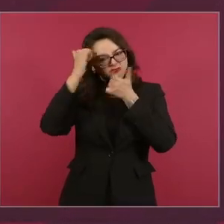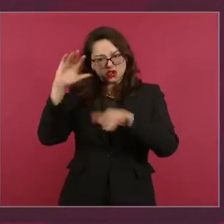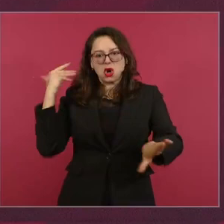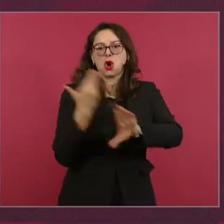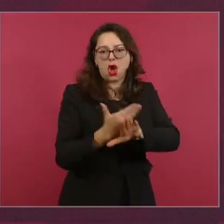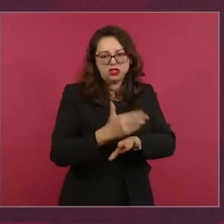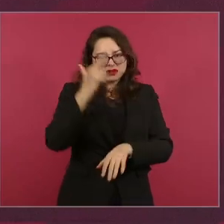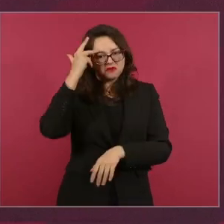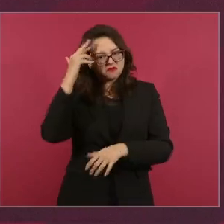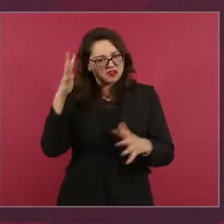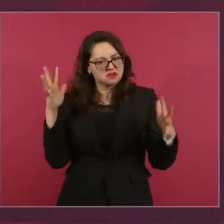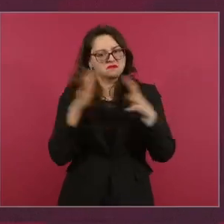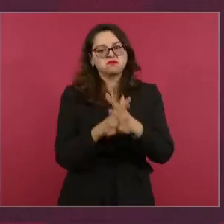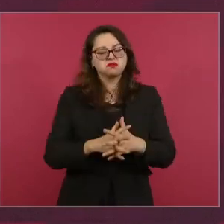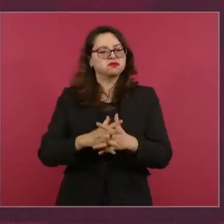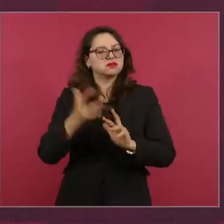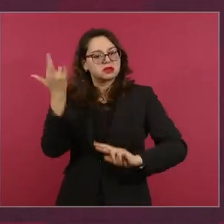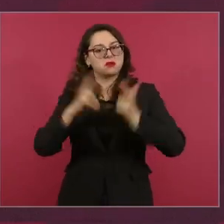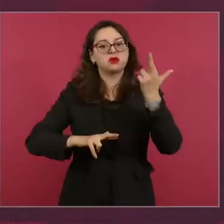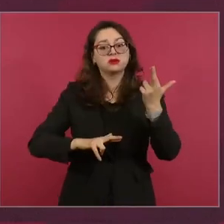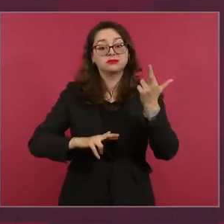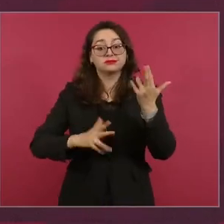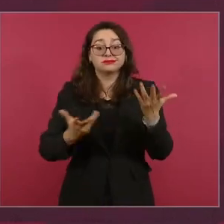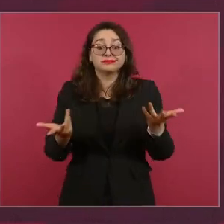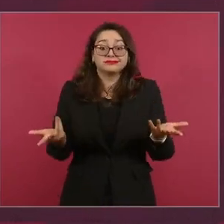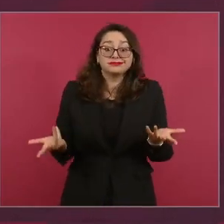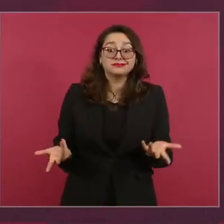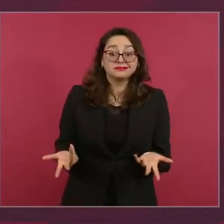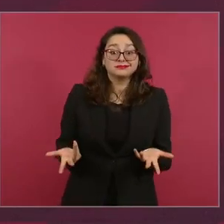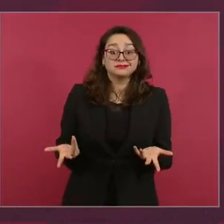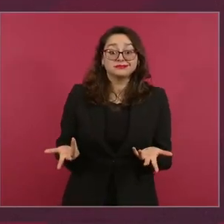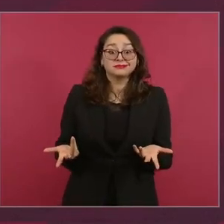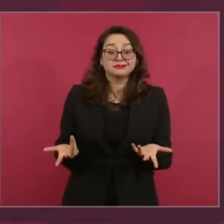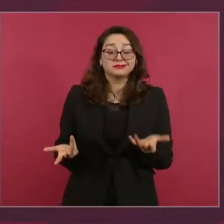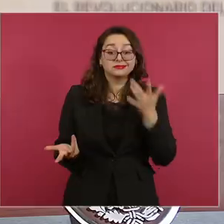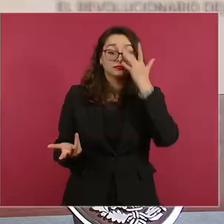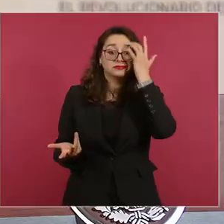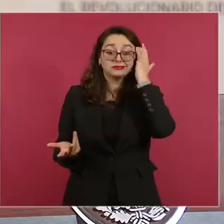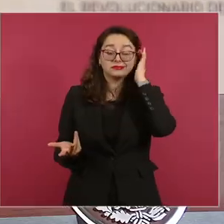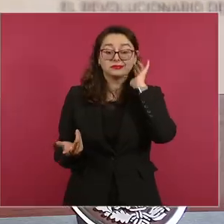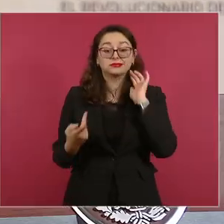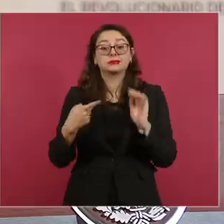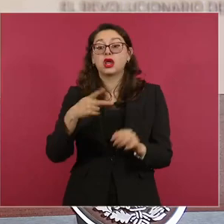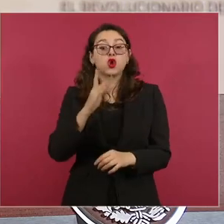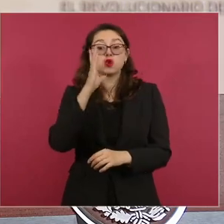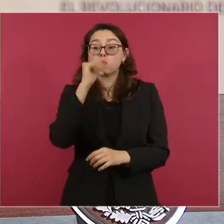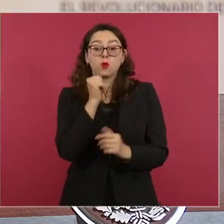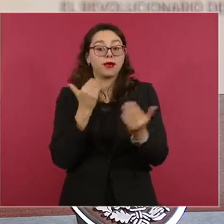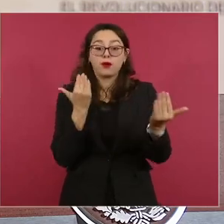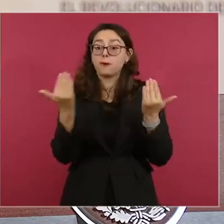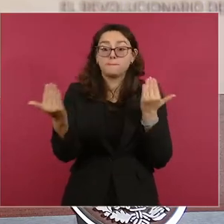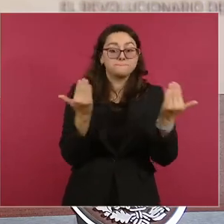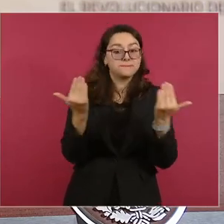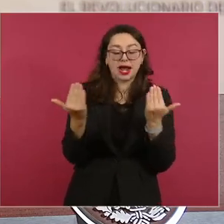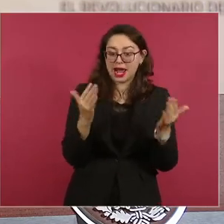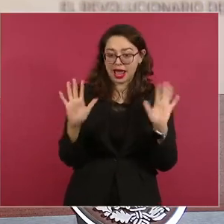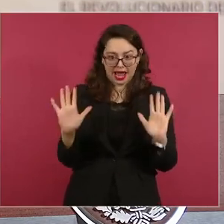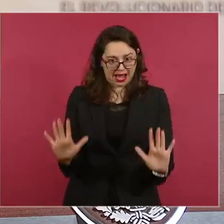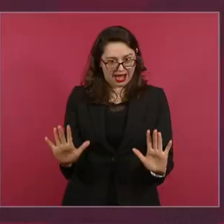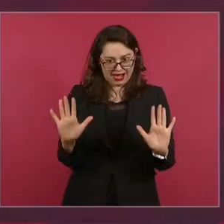que, claro, guardada todas las proporciones, todas, porque